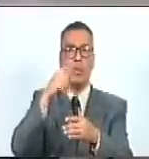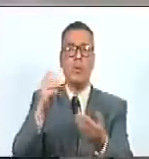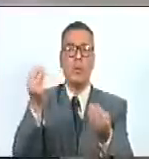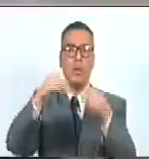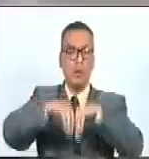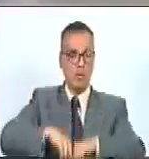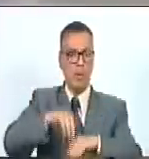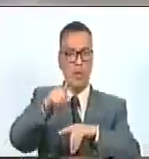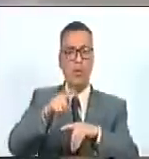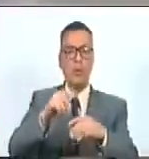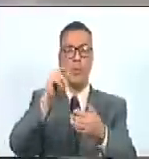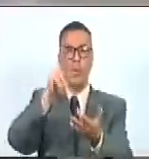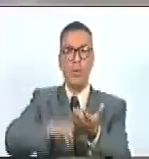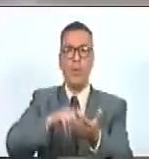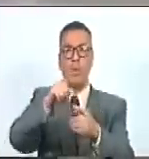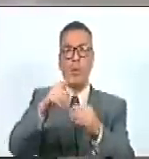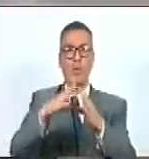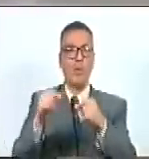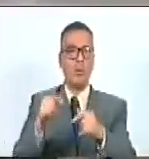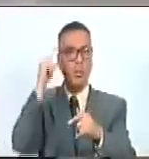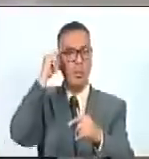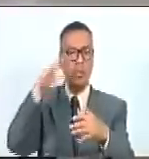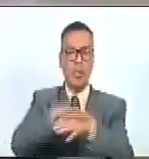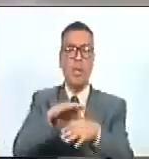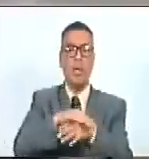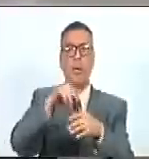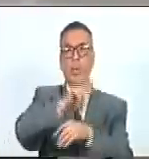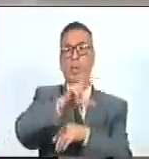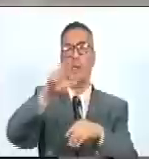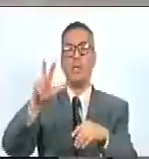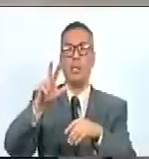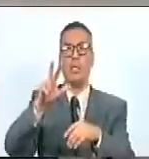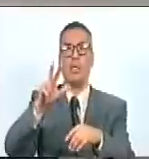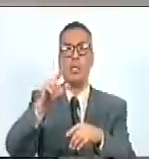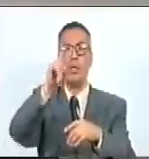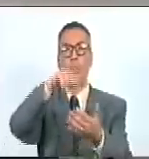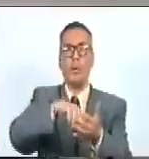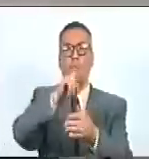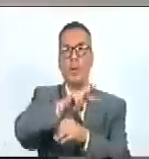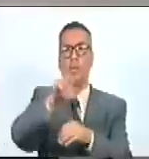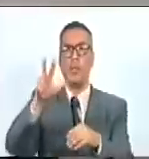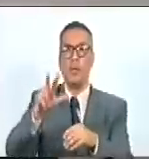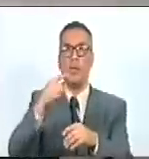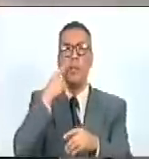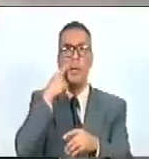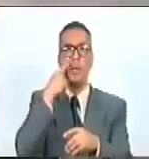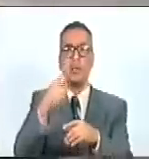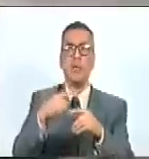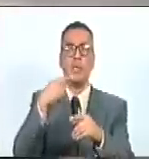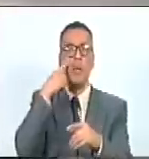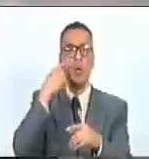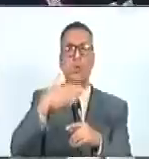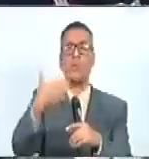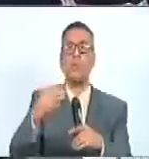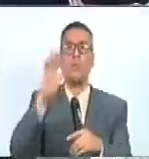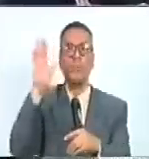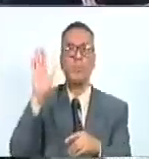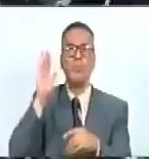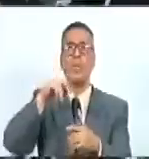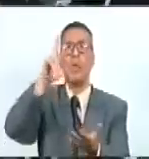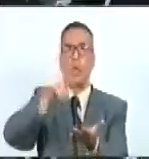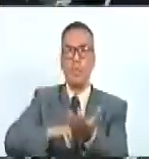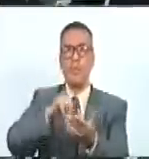a la sesión ordinaria del día martes 23 de mayo de 2023, si no se manifestara con la señal de costumbre, queda